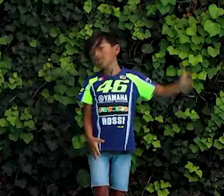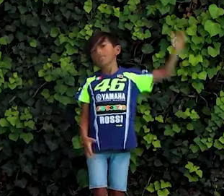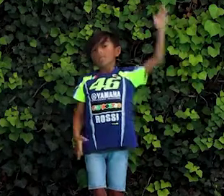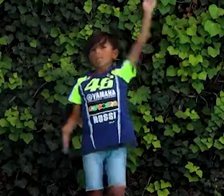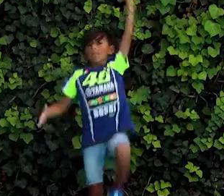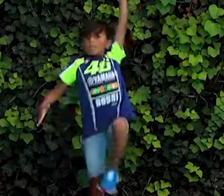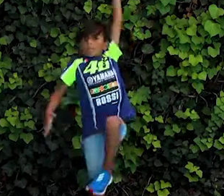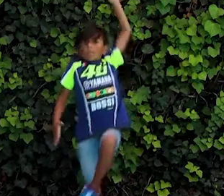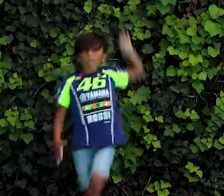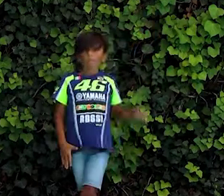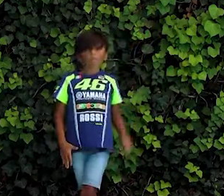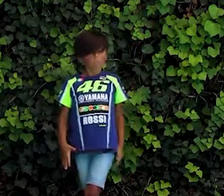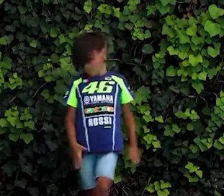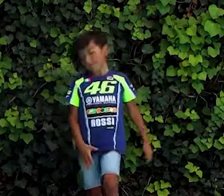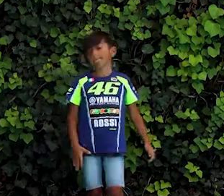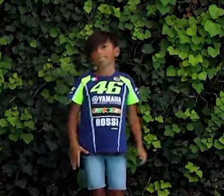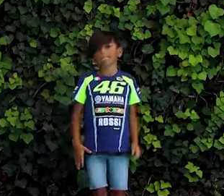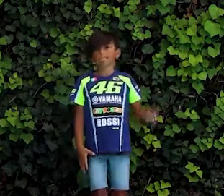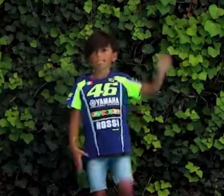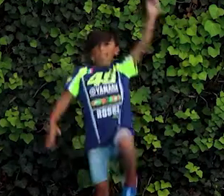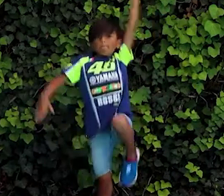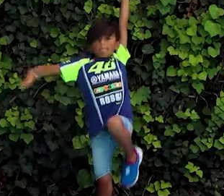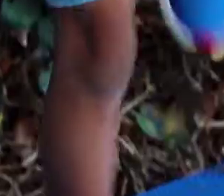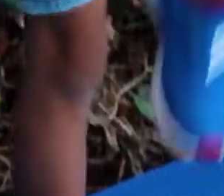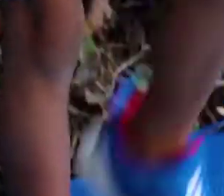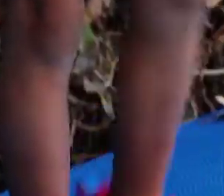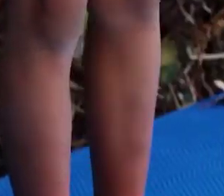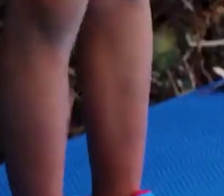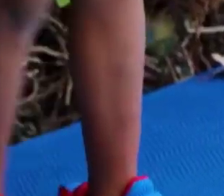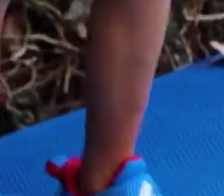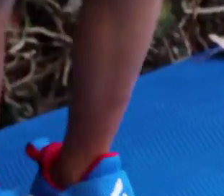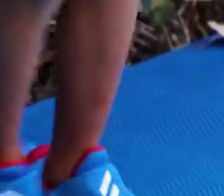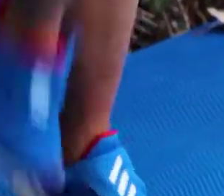De tal manera que te puedas sentir a gusto.